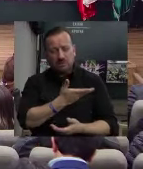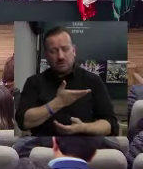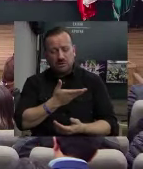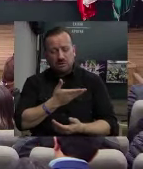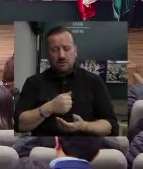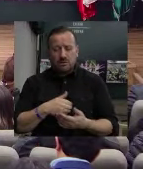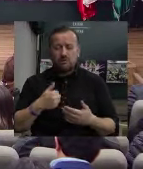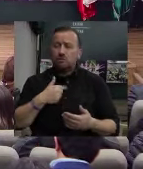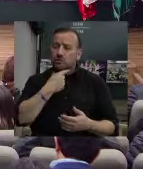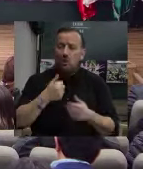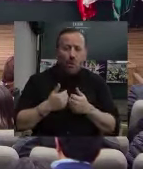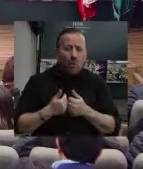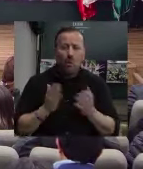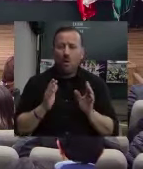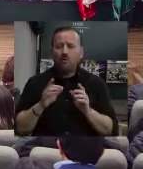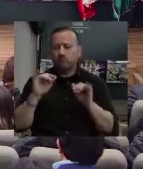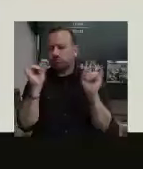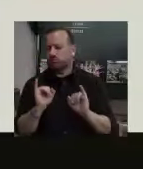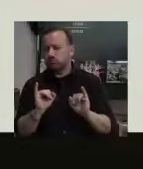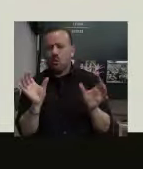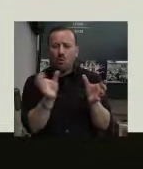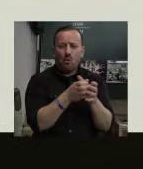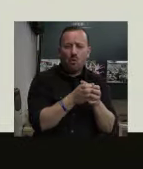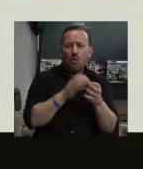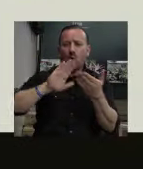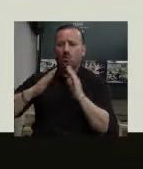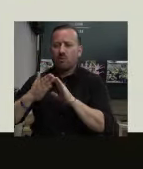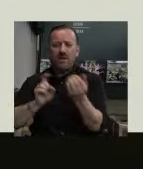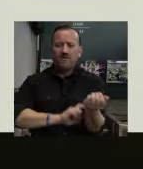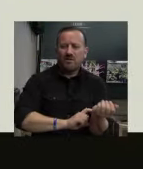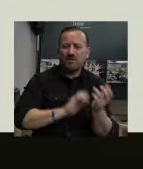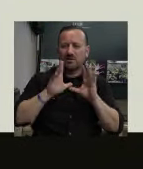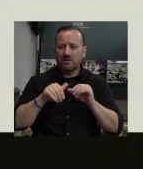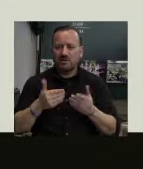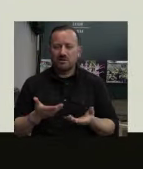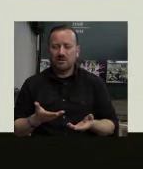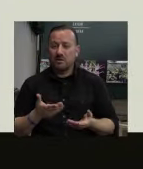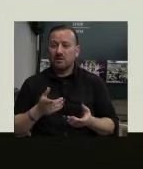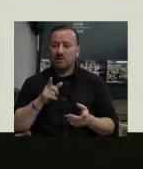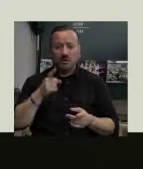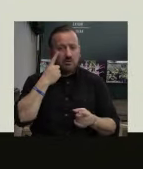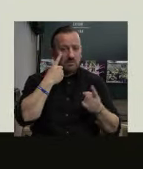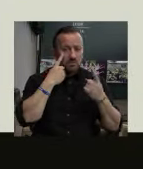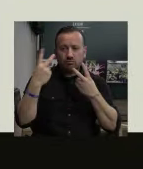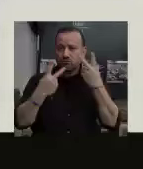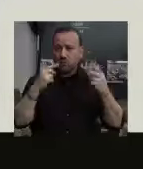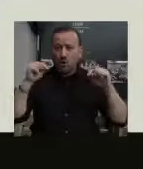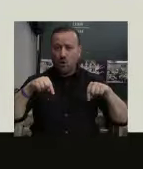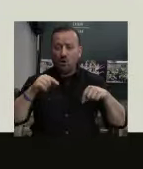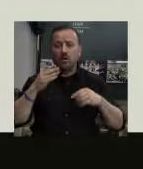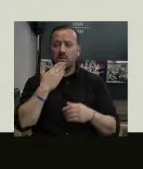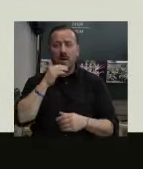que cualquier modelo de organización la comunidad la familia se reconozca no hoy sino